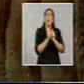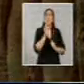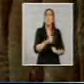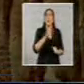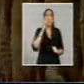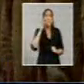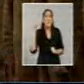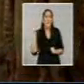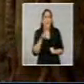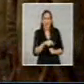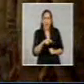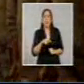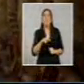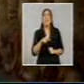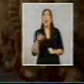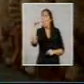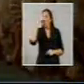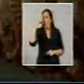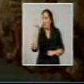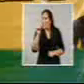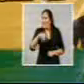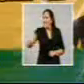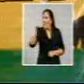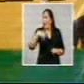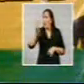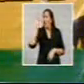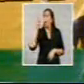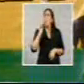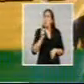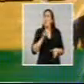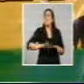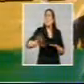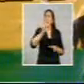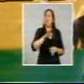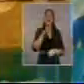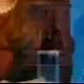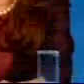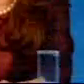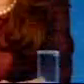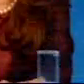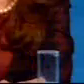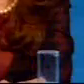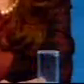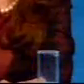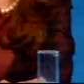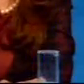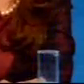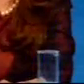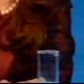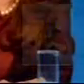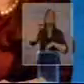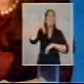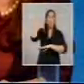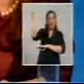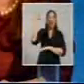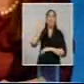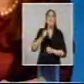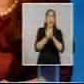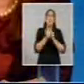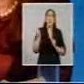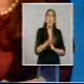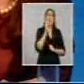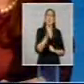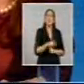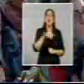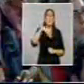aquí, de La Pampa, de la zona de General Pico, se exporta el 10% de la producción de miel